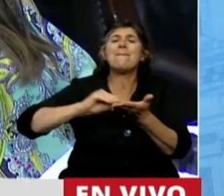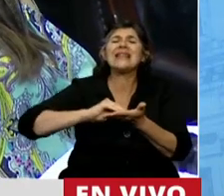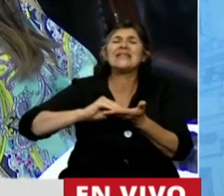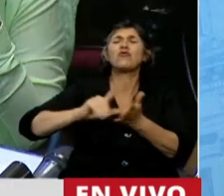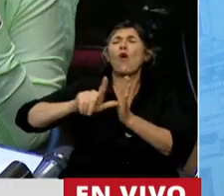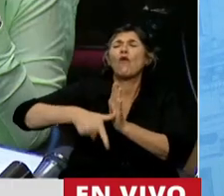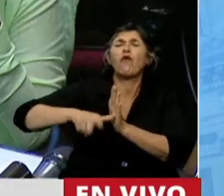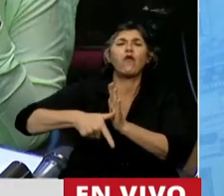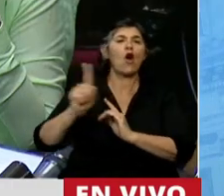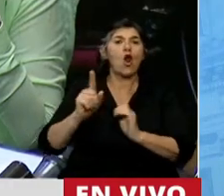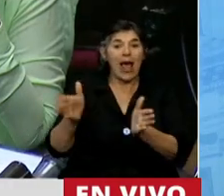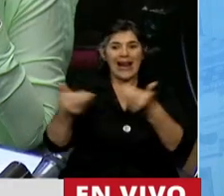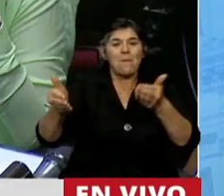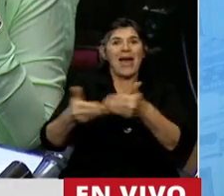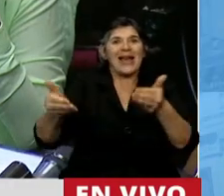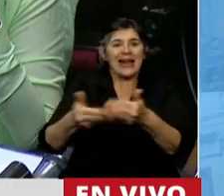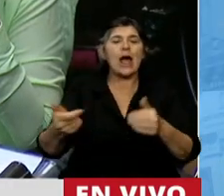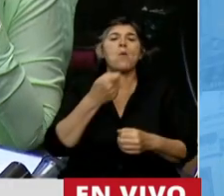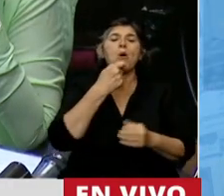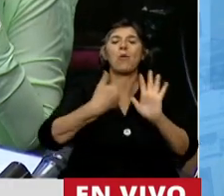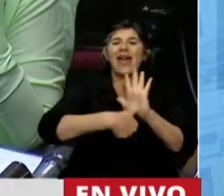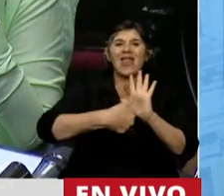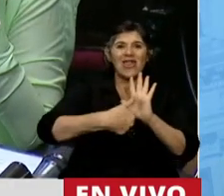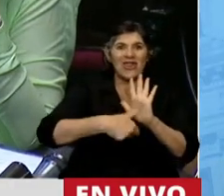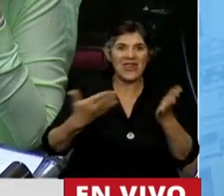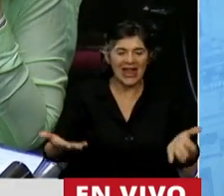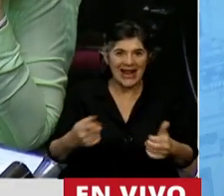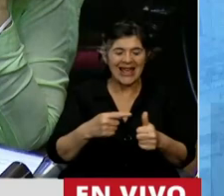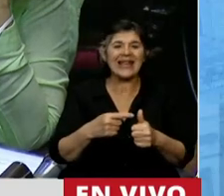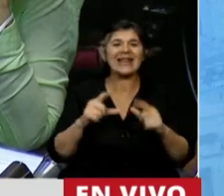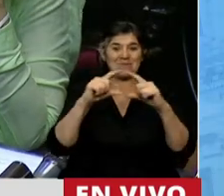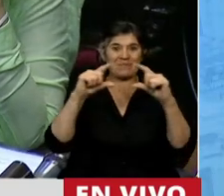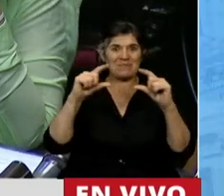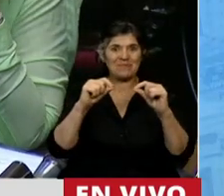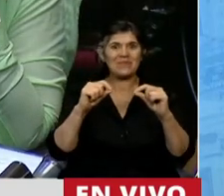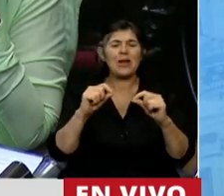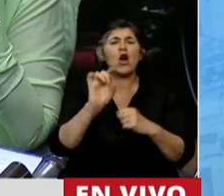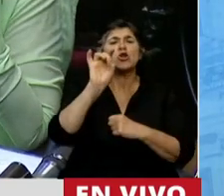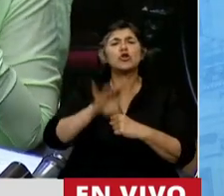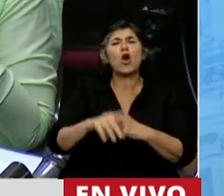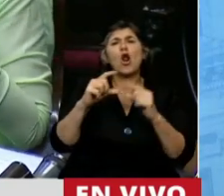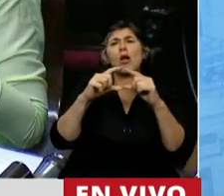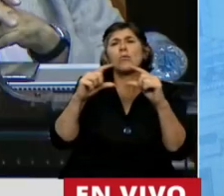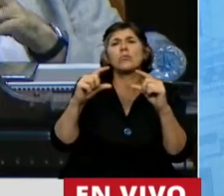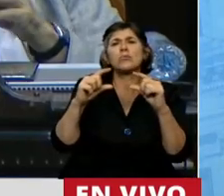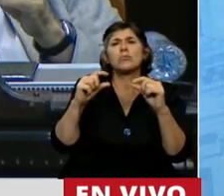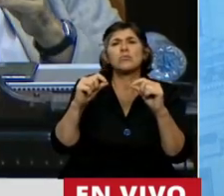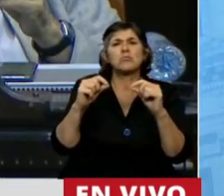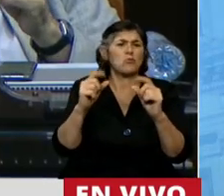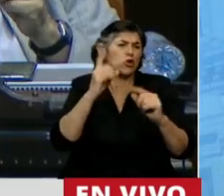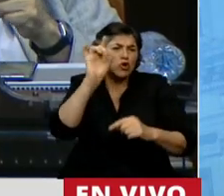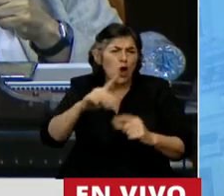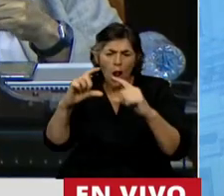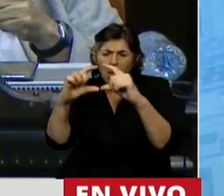que ahí se pueda estar el dni este dni que implica no solamente tenerlo en la cuestión